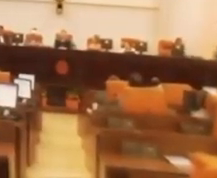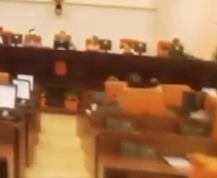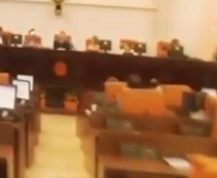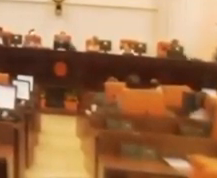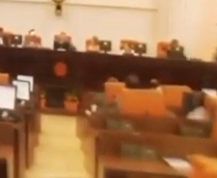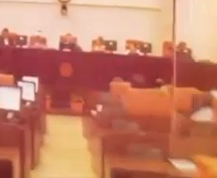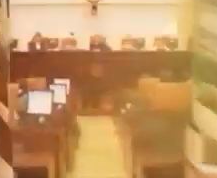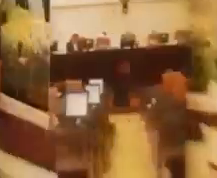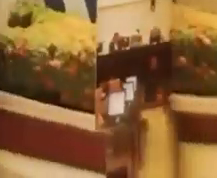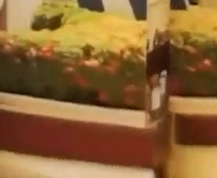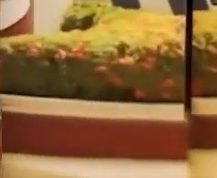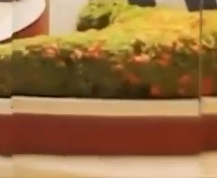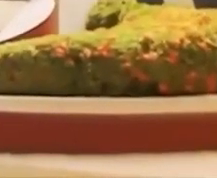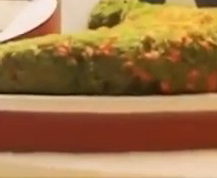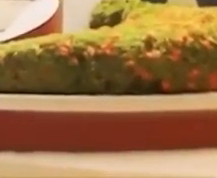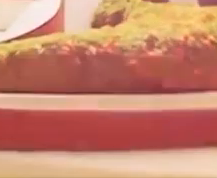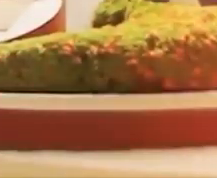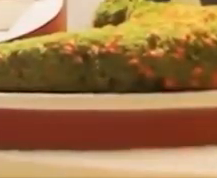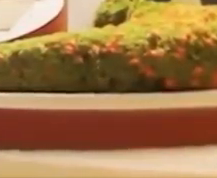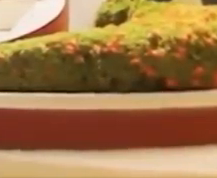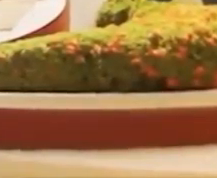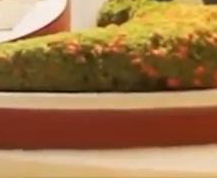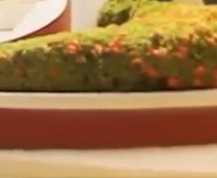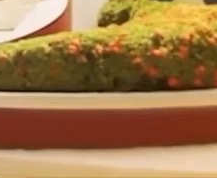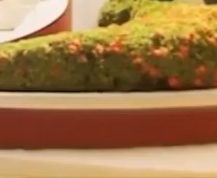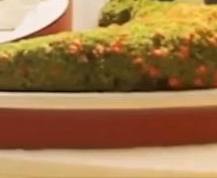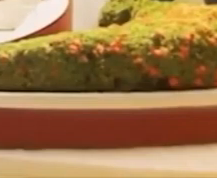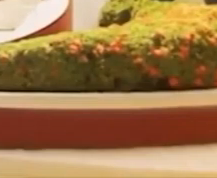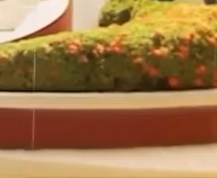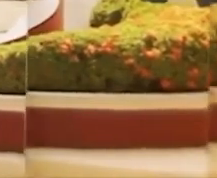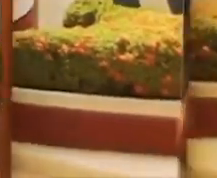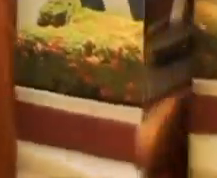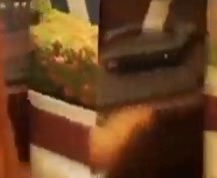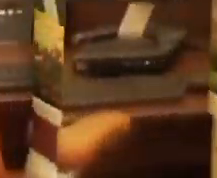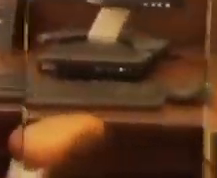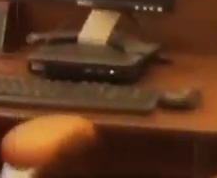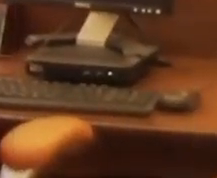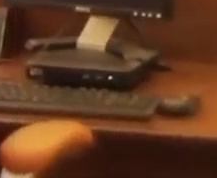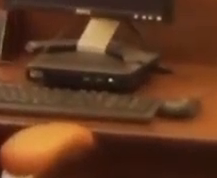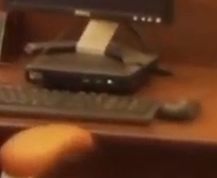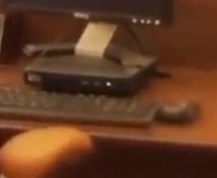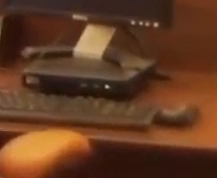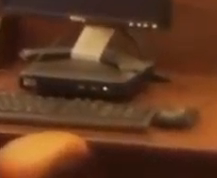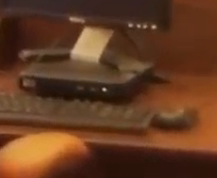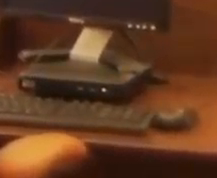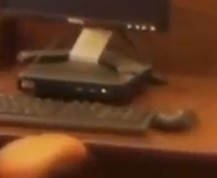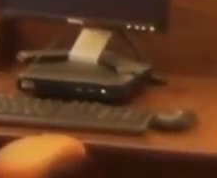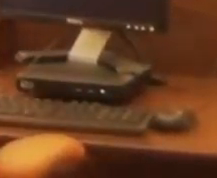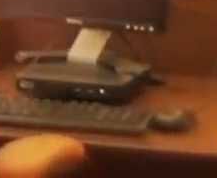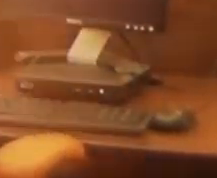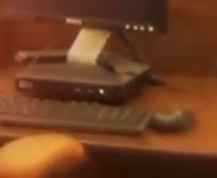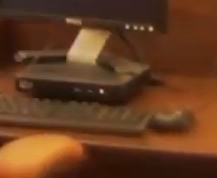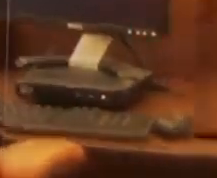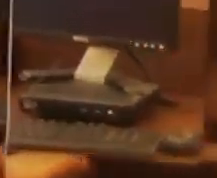que opinan ellos sobre esta Feria Internacional de Turismo de Nicaragua. Ya volvemos.